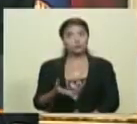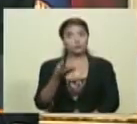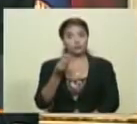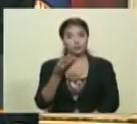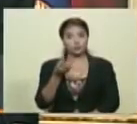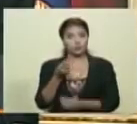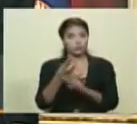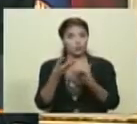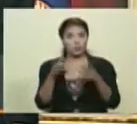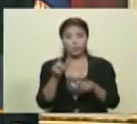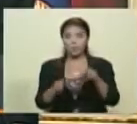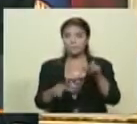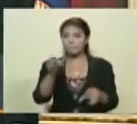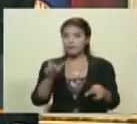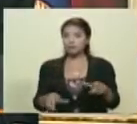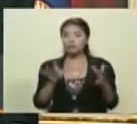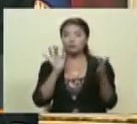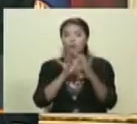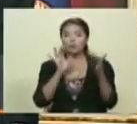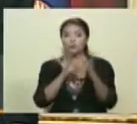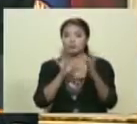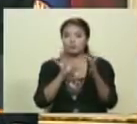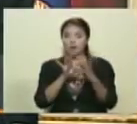de compatriotas conectados.